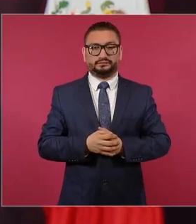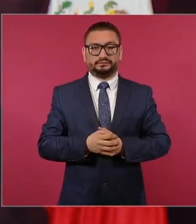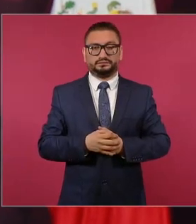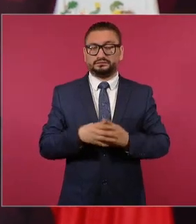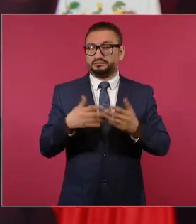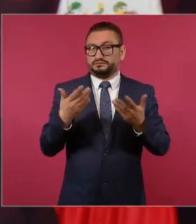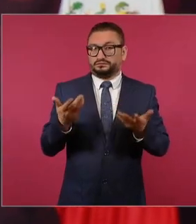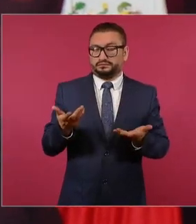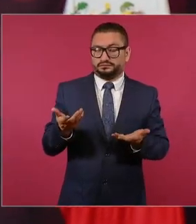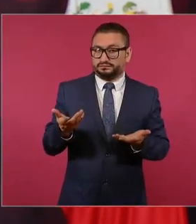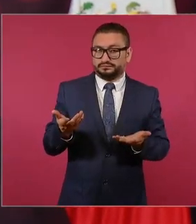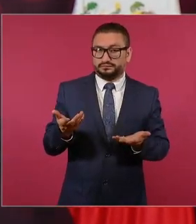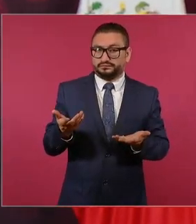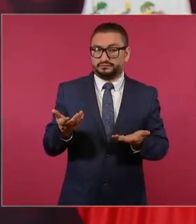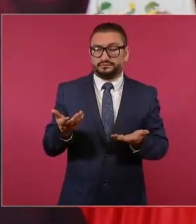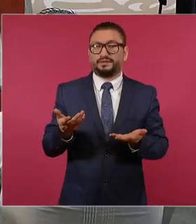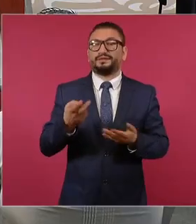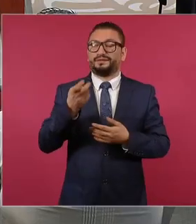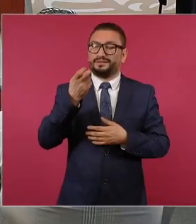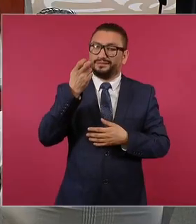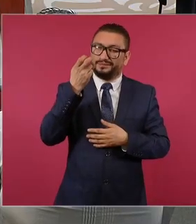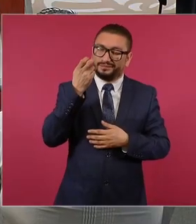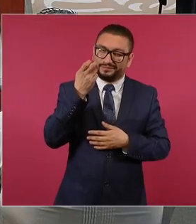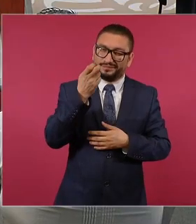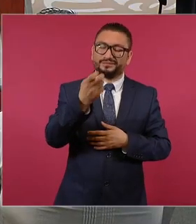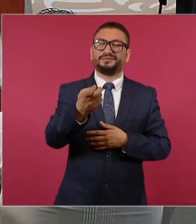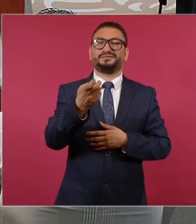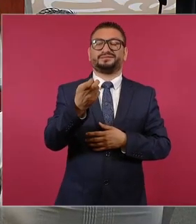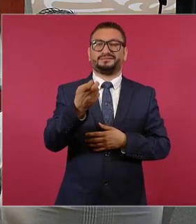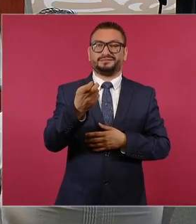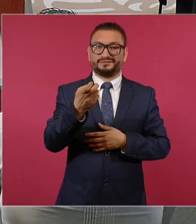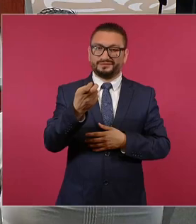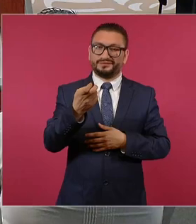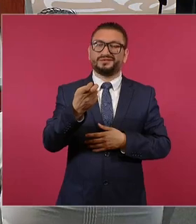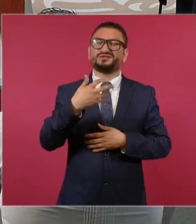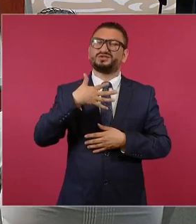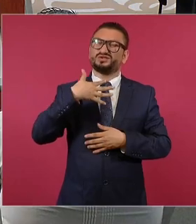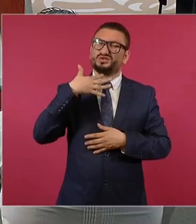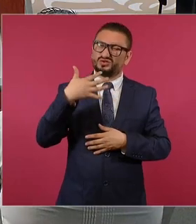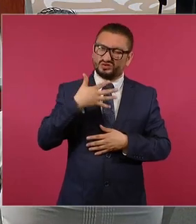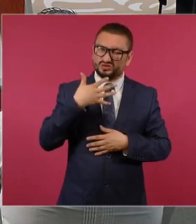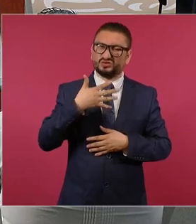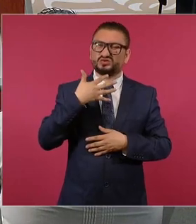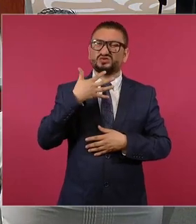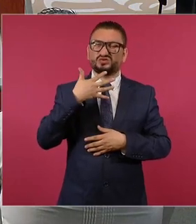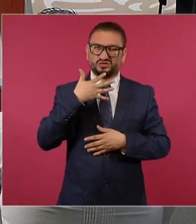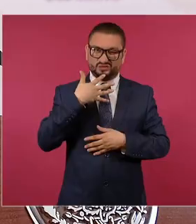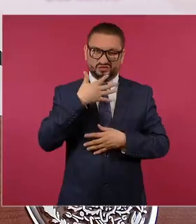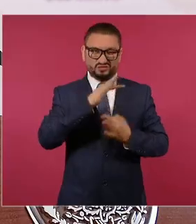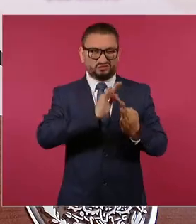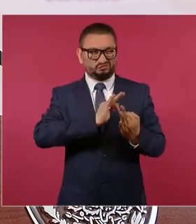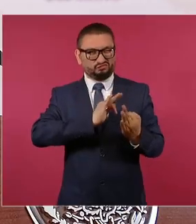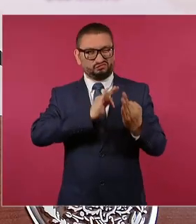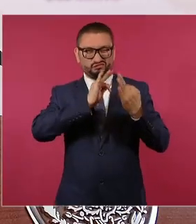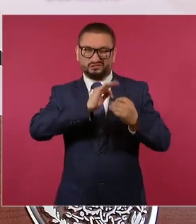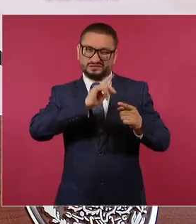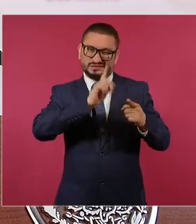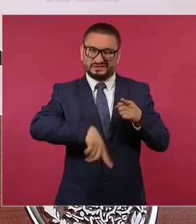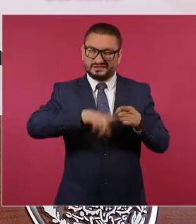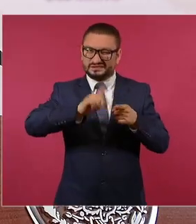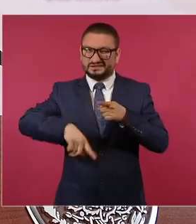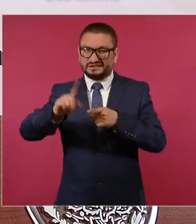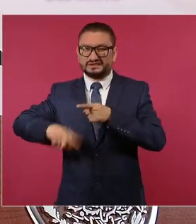Entonces, por eso es bueno combatir la corrupción, porque es